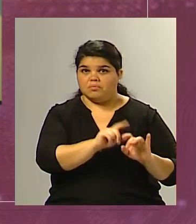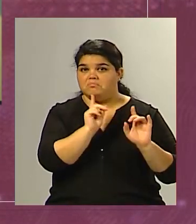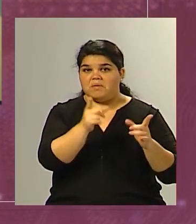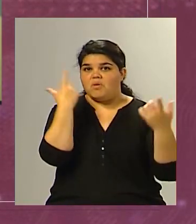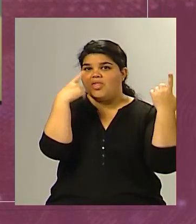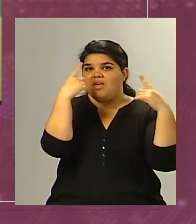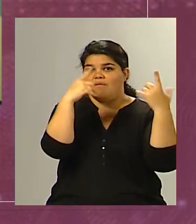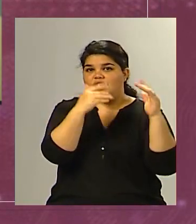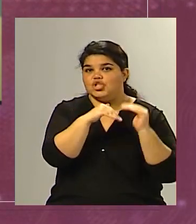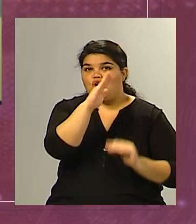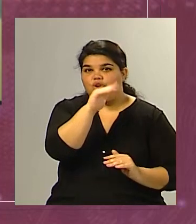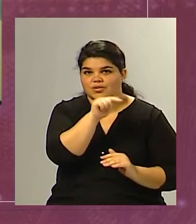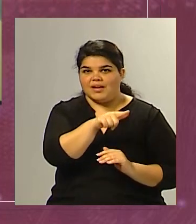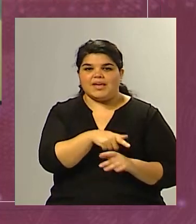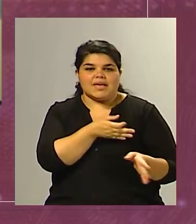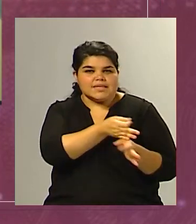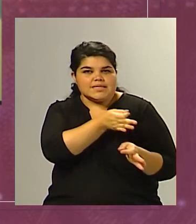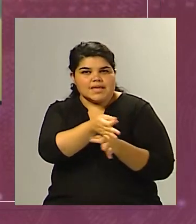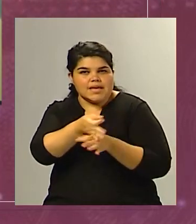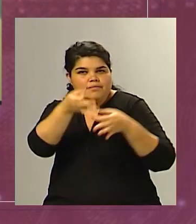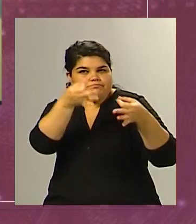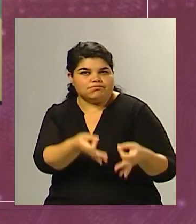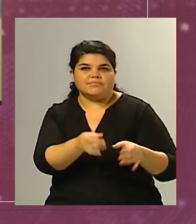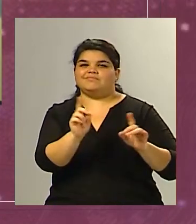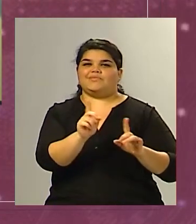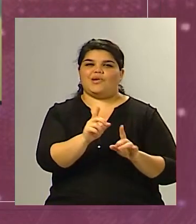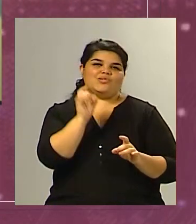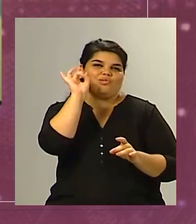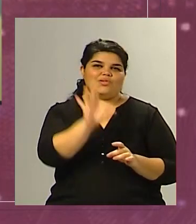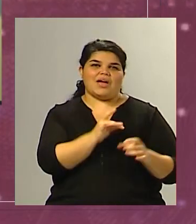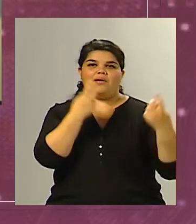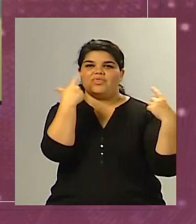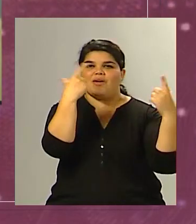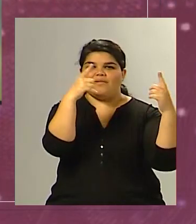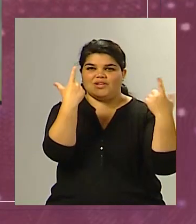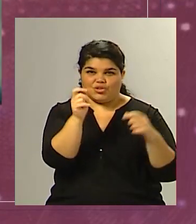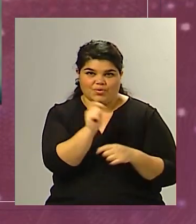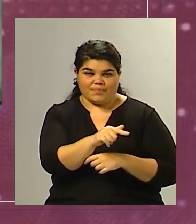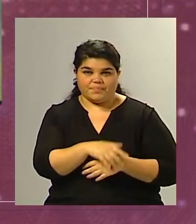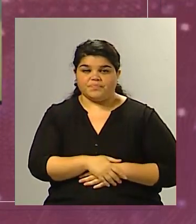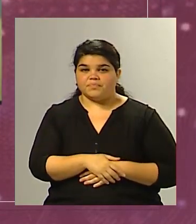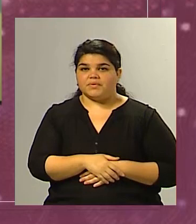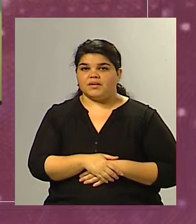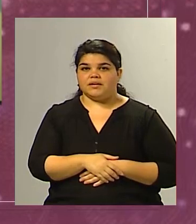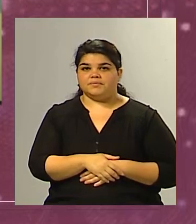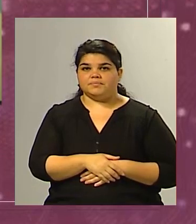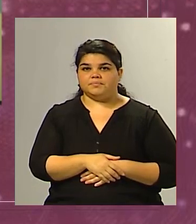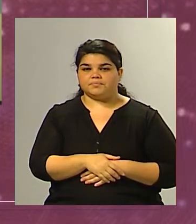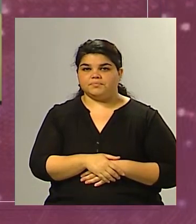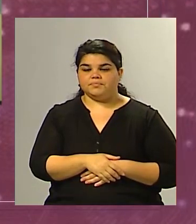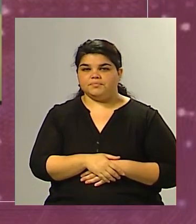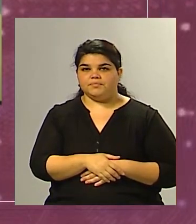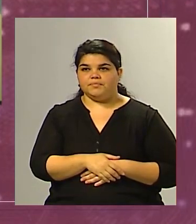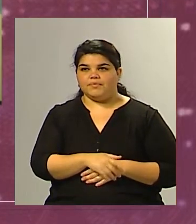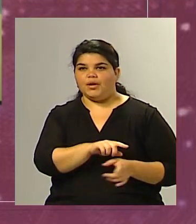y no tanto contenido puro educativo. Ah, bien. En lo que es el mercado primario